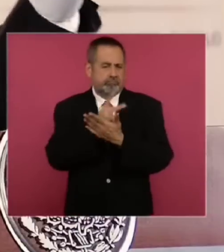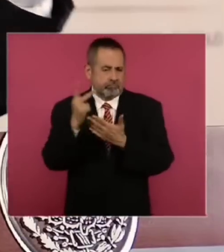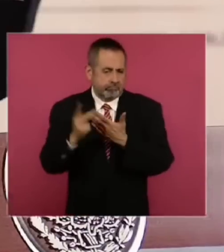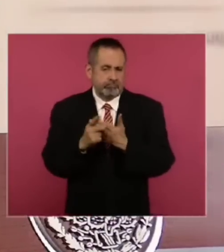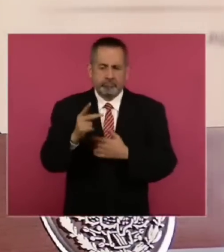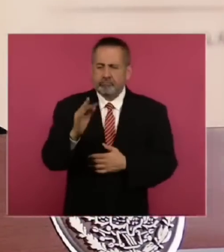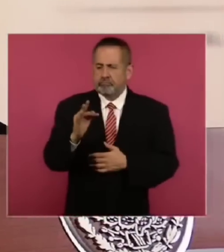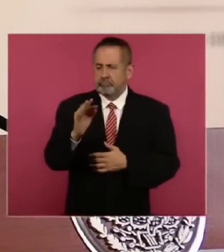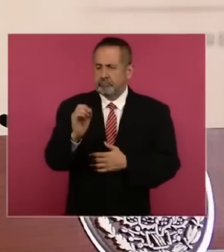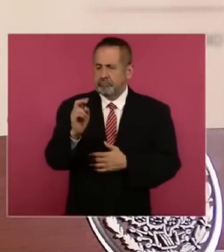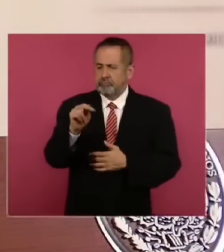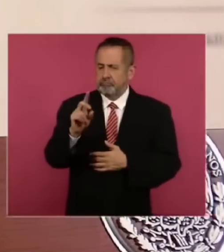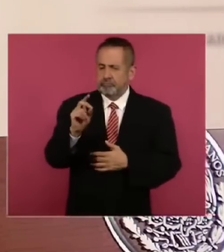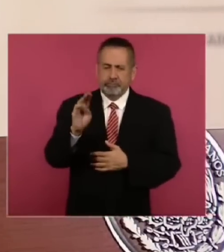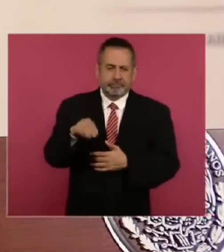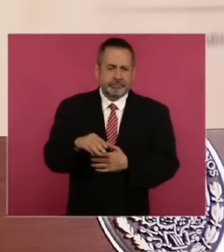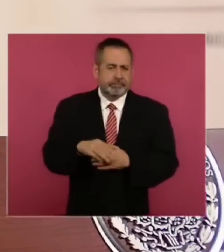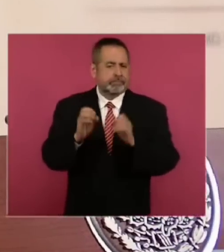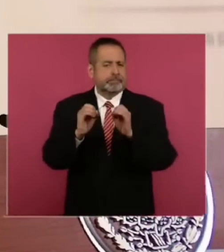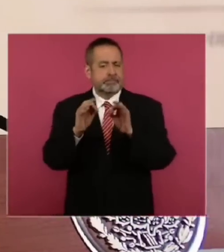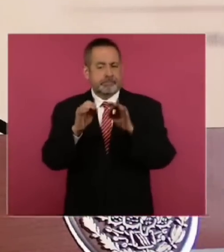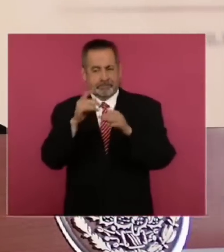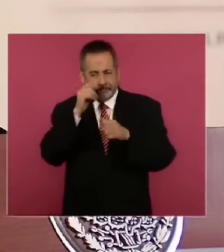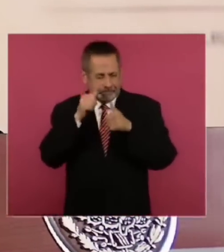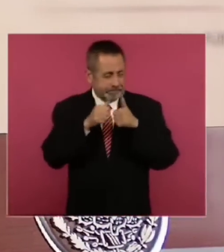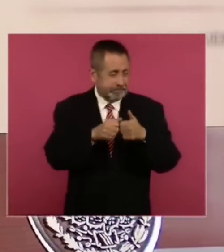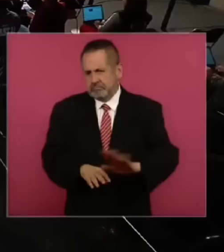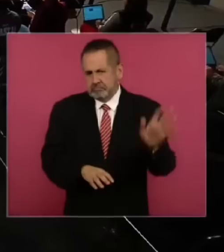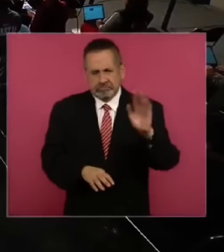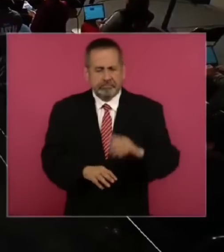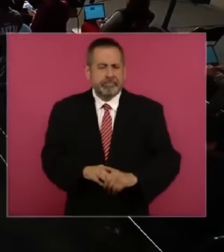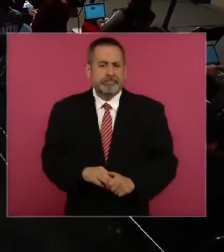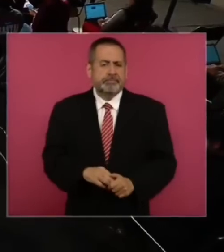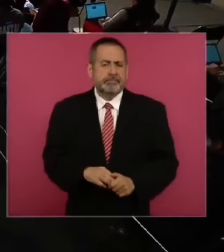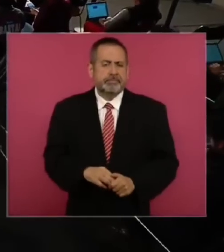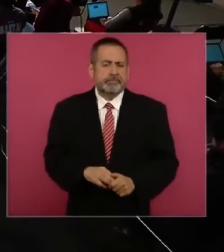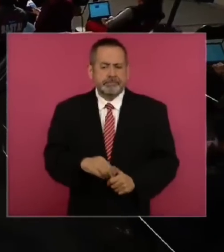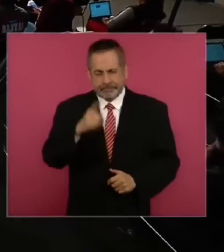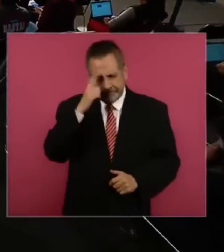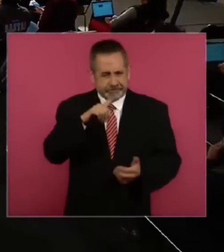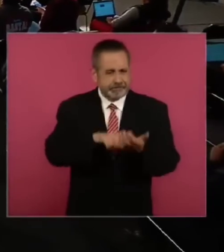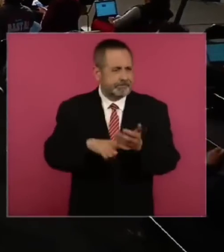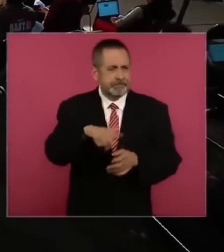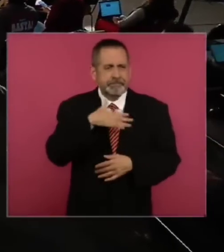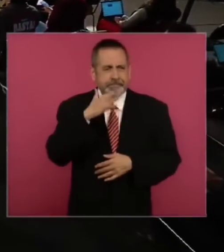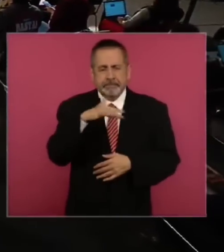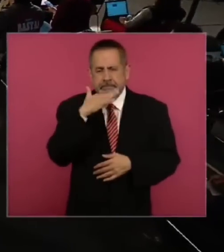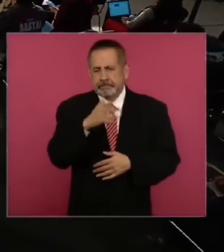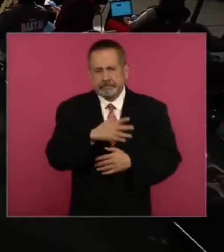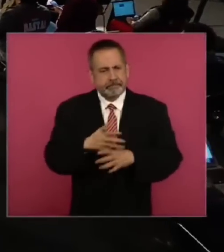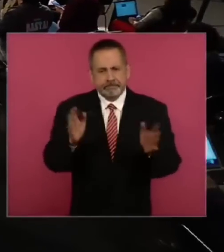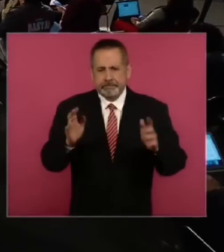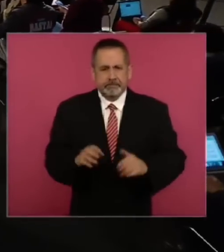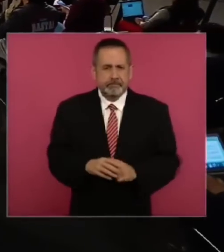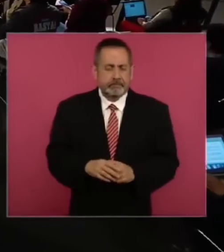desaparece esta oficina para la transa para la corrupción